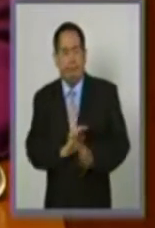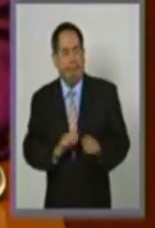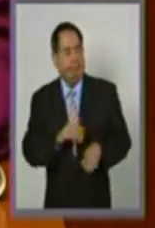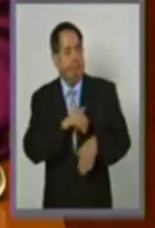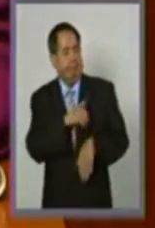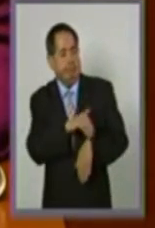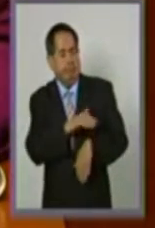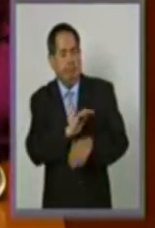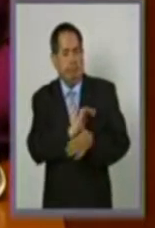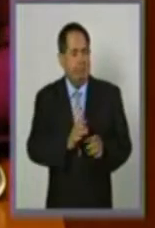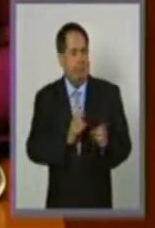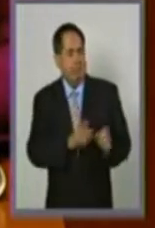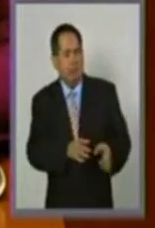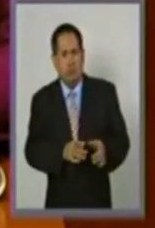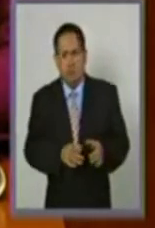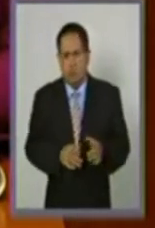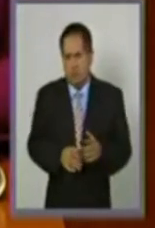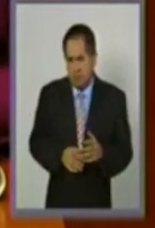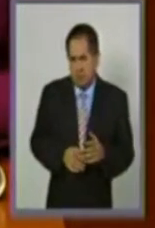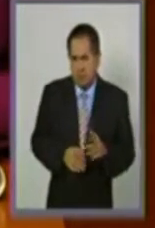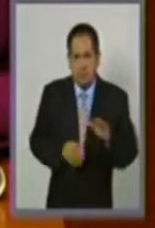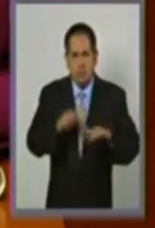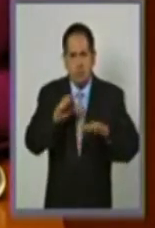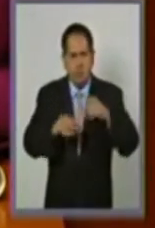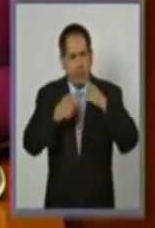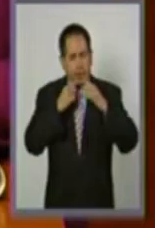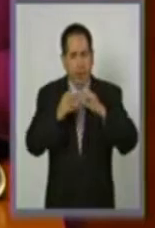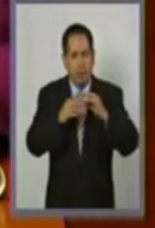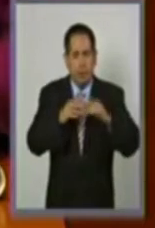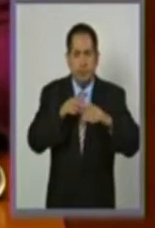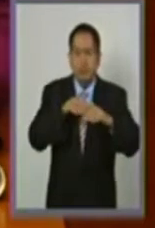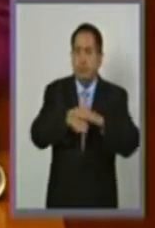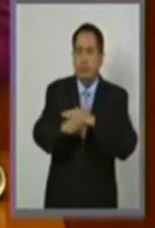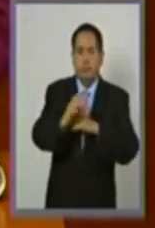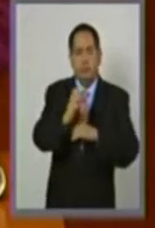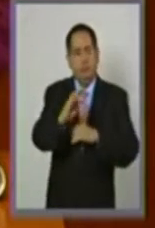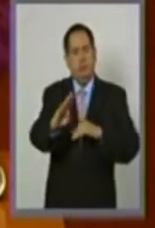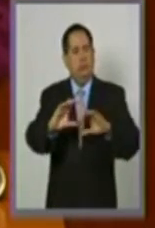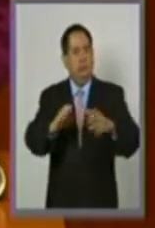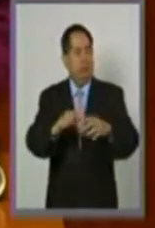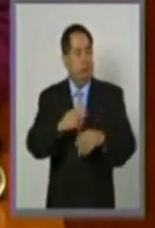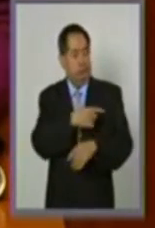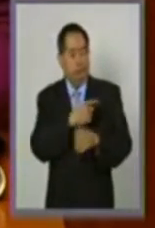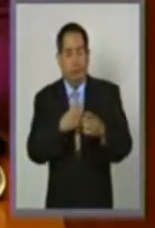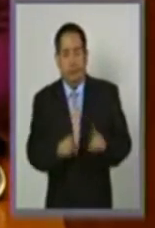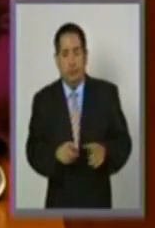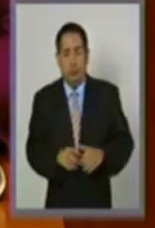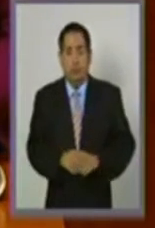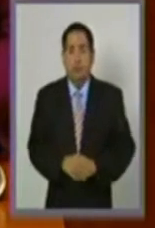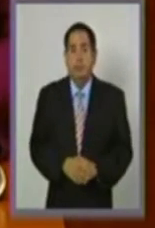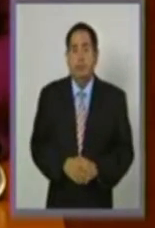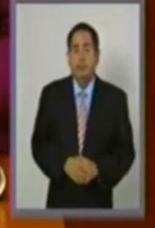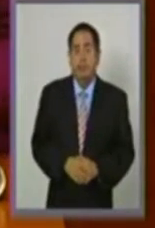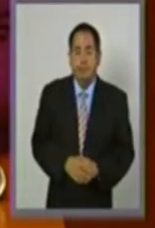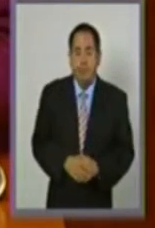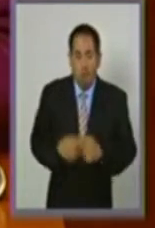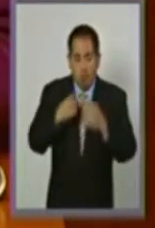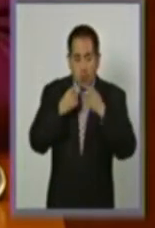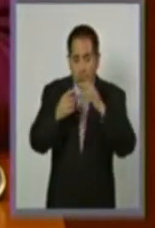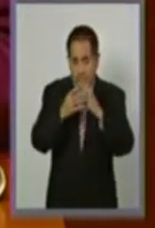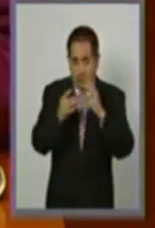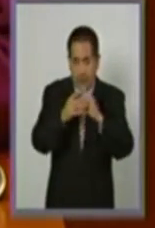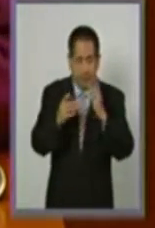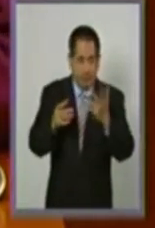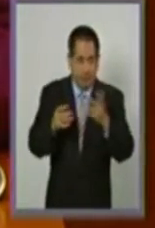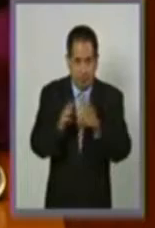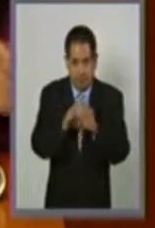de discriminación y de desprecio. Hay veces que no las dejan entrar al club social simple y sencillamente porque son divorciados. O a cualquier otra que